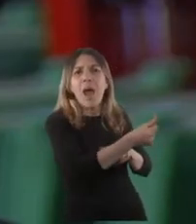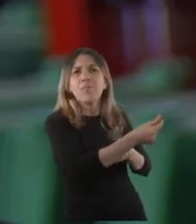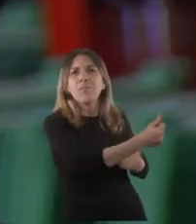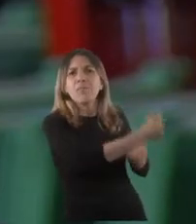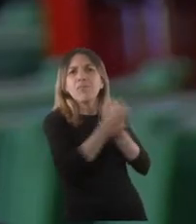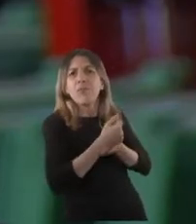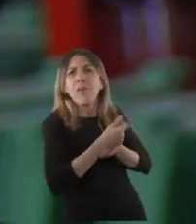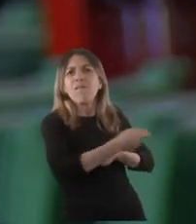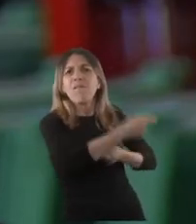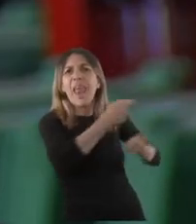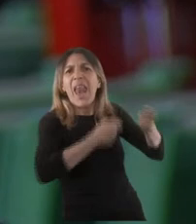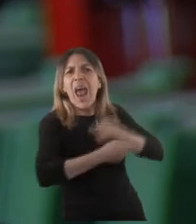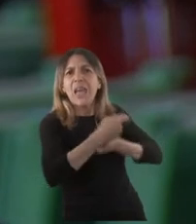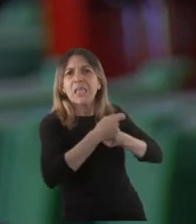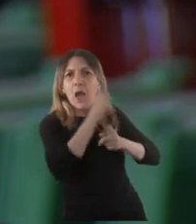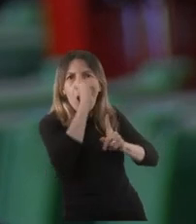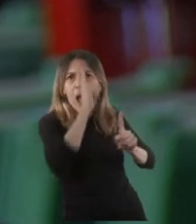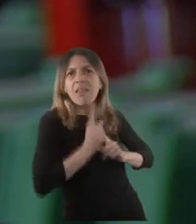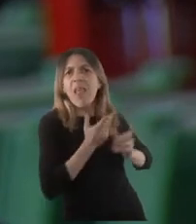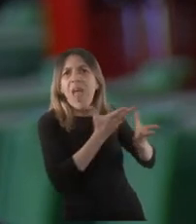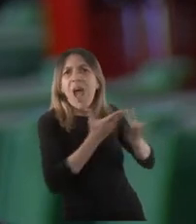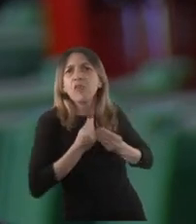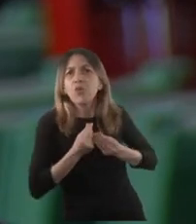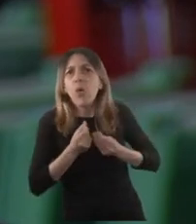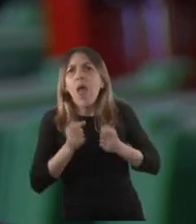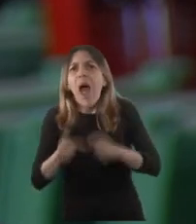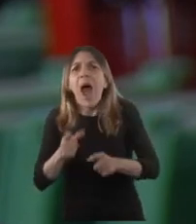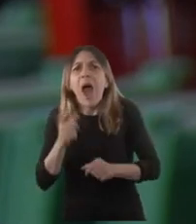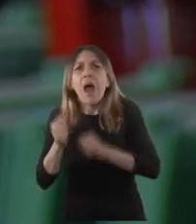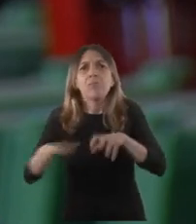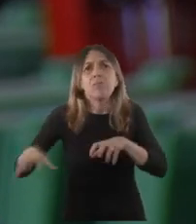principalmente al servicio de lo productivo.